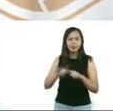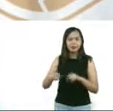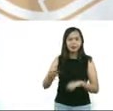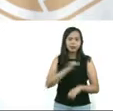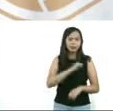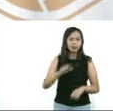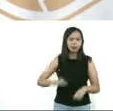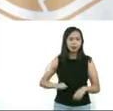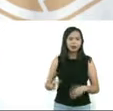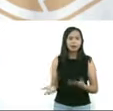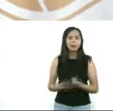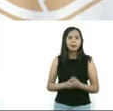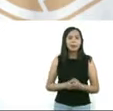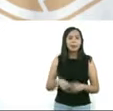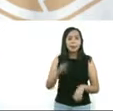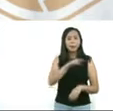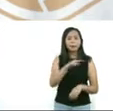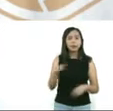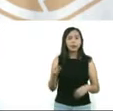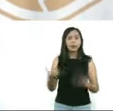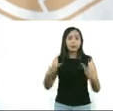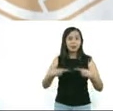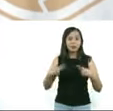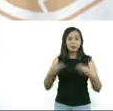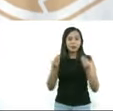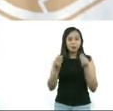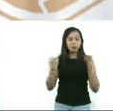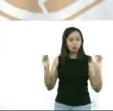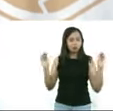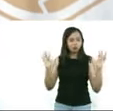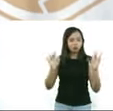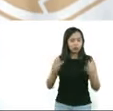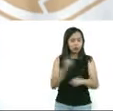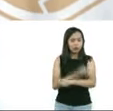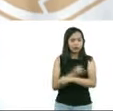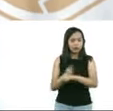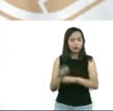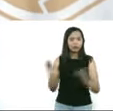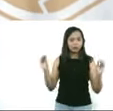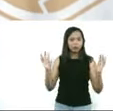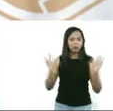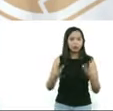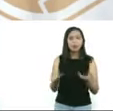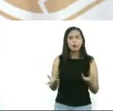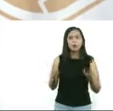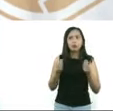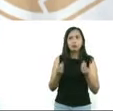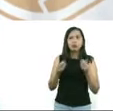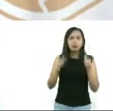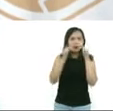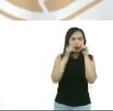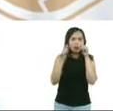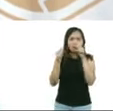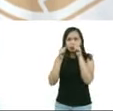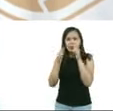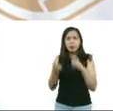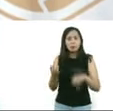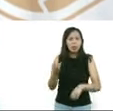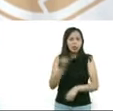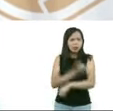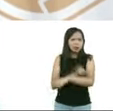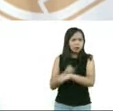la representación de Iztapalapa acuden 1,5 millones de personas, y muchos de ellos vienen no solamente de Iztapalapa, sino de